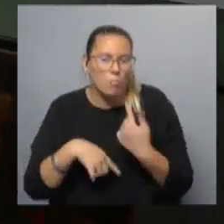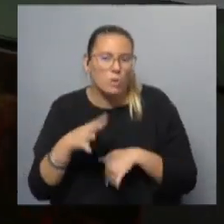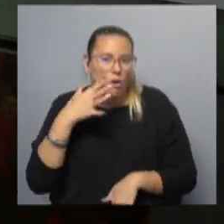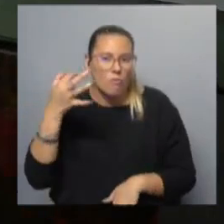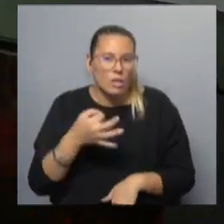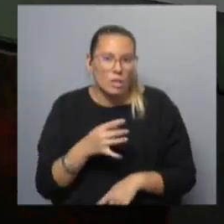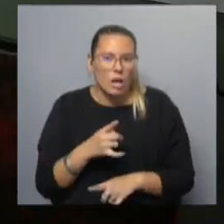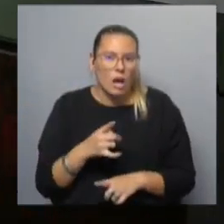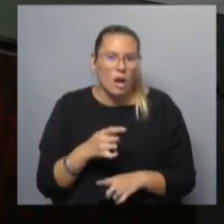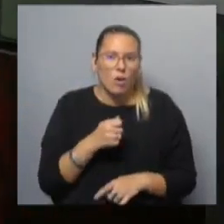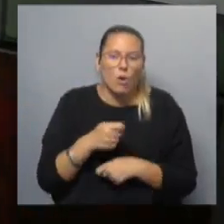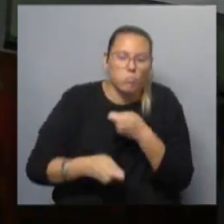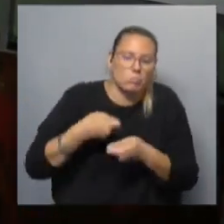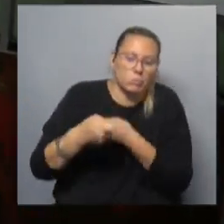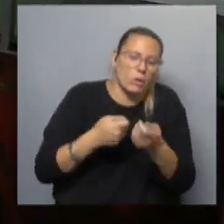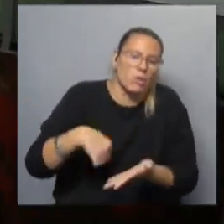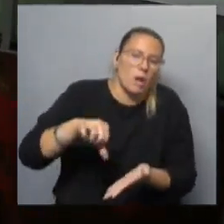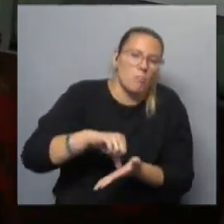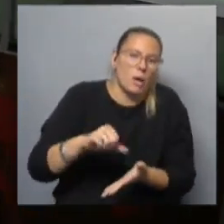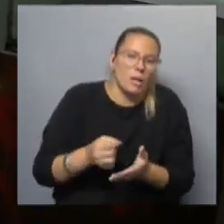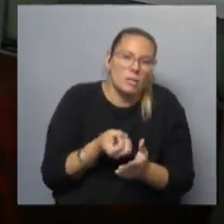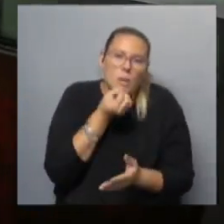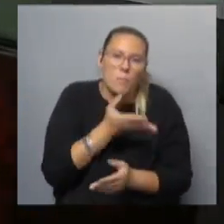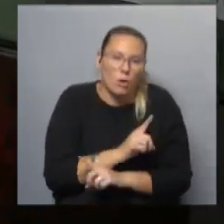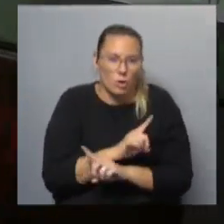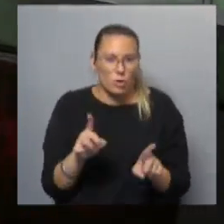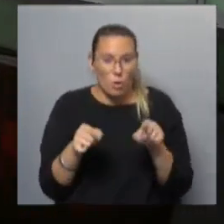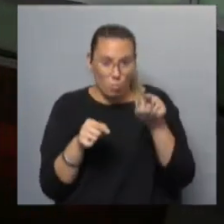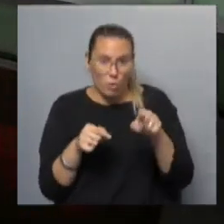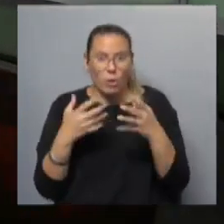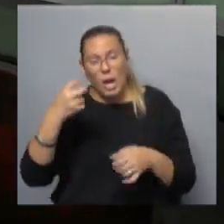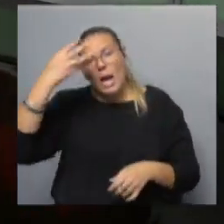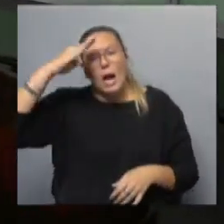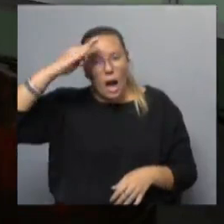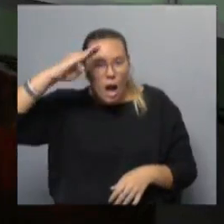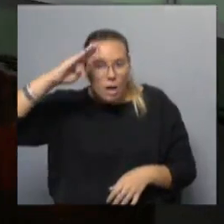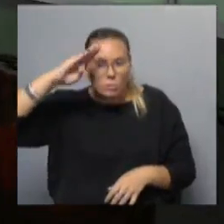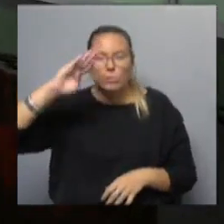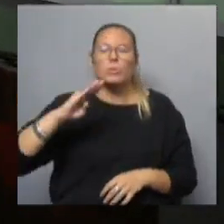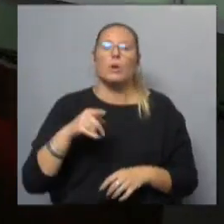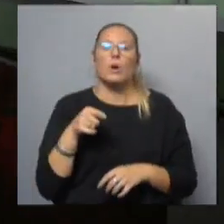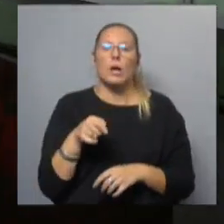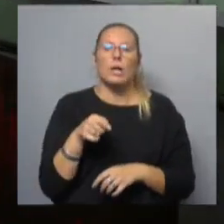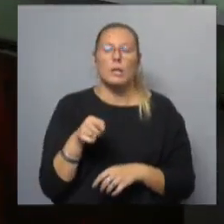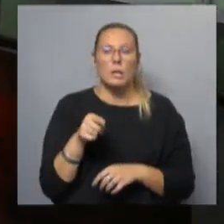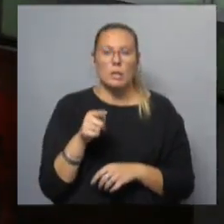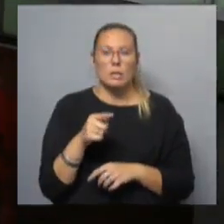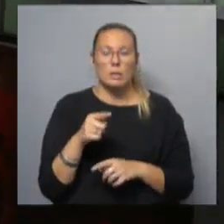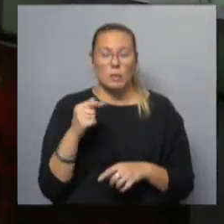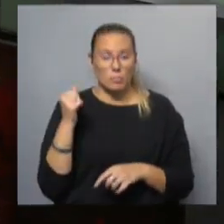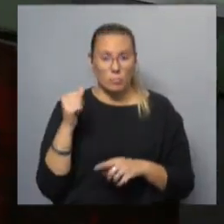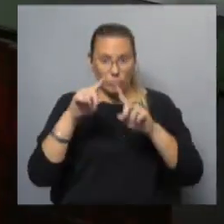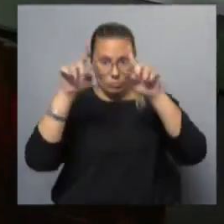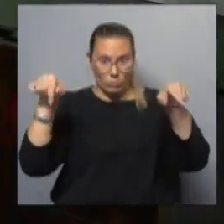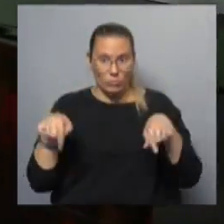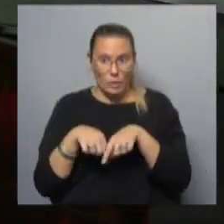bien con la construcción de la nación. Si vos querés construir la figura de Gaucho, la figura exactamente. Acá en este cuadro lo que hizo